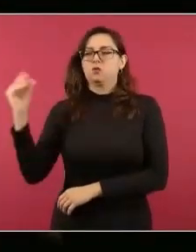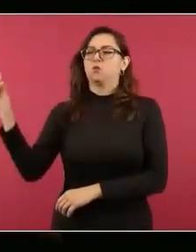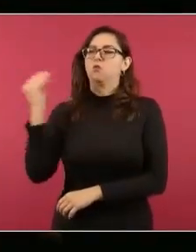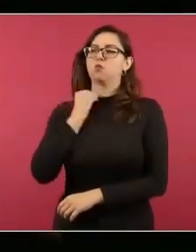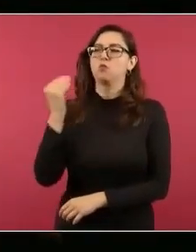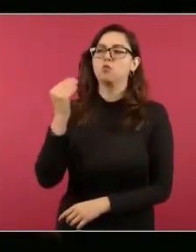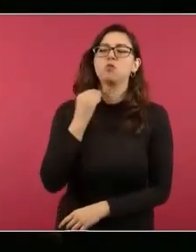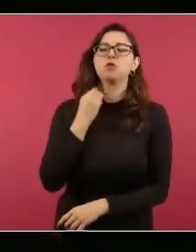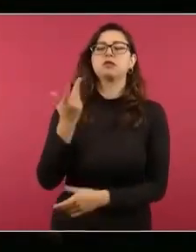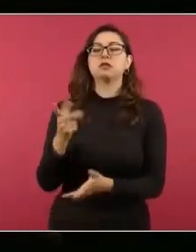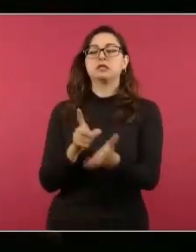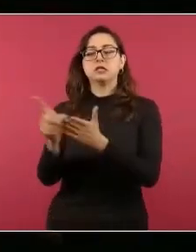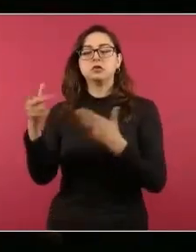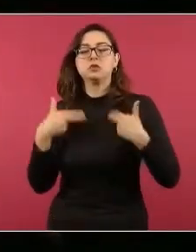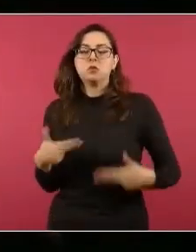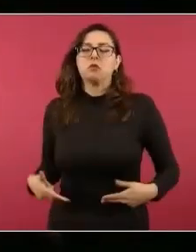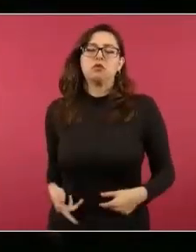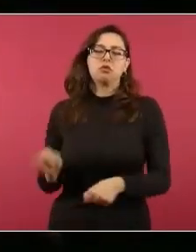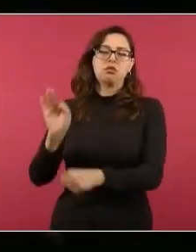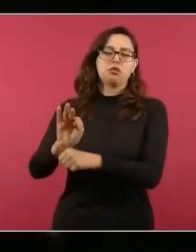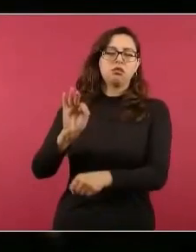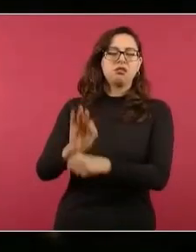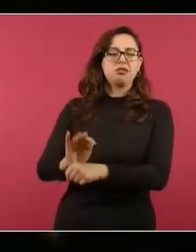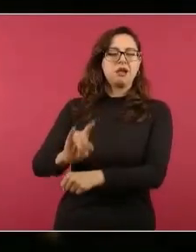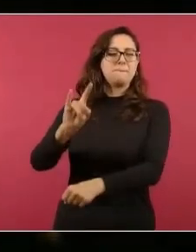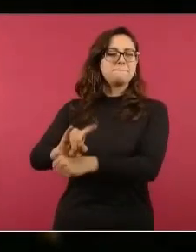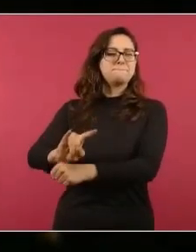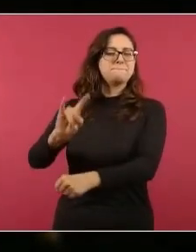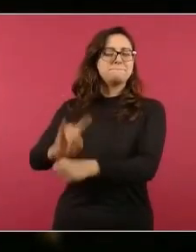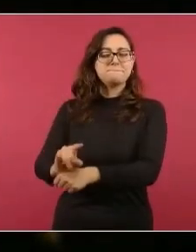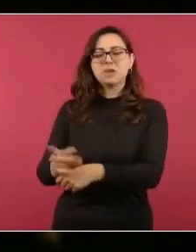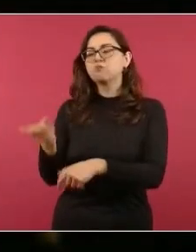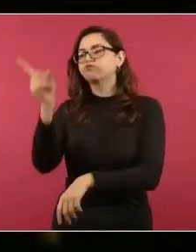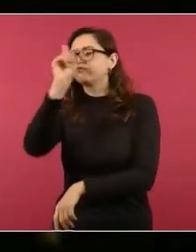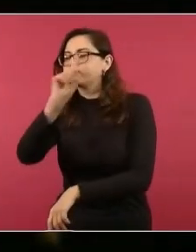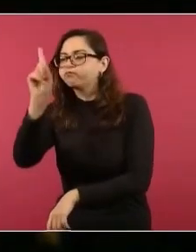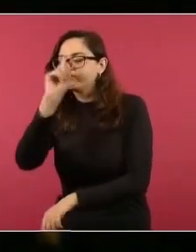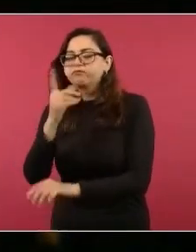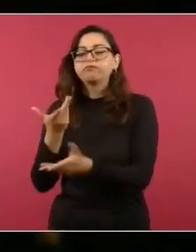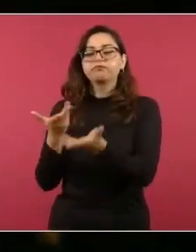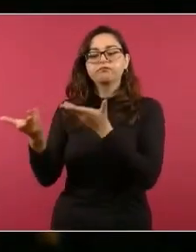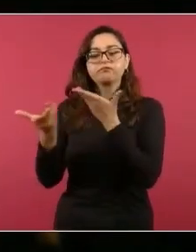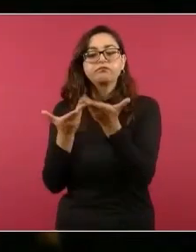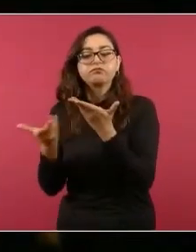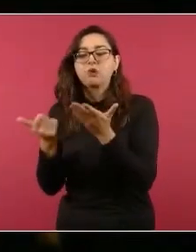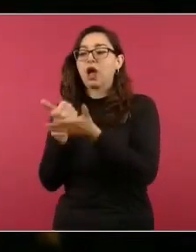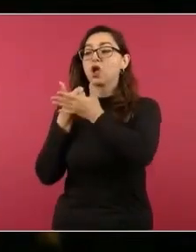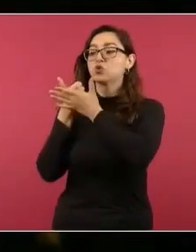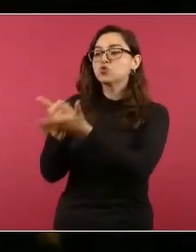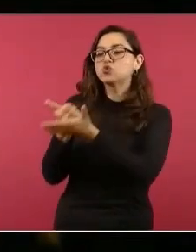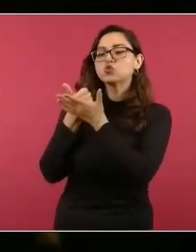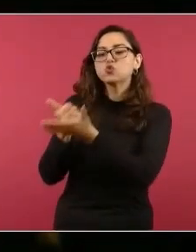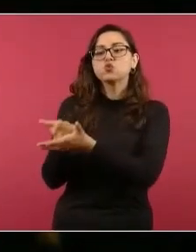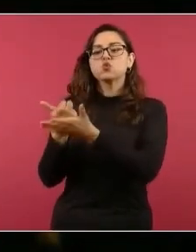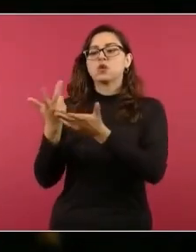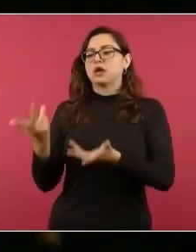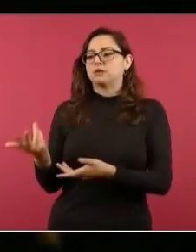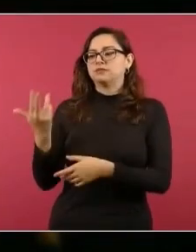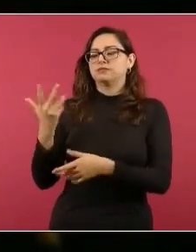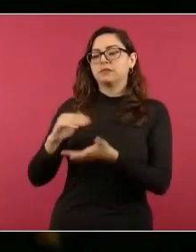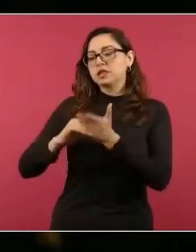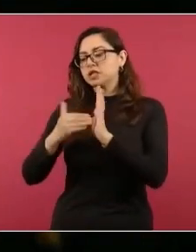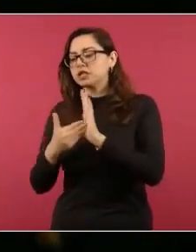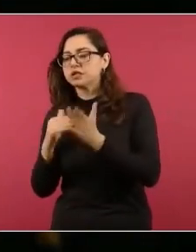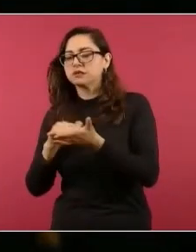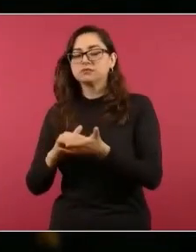o pseudodefensores de derechos humanos que les ofrecen asesoría y les ofrecen llevar estratégicamente su litigio